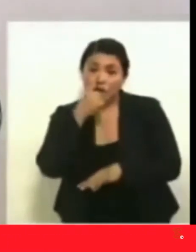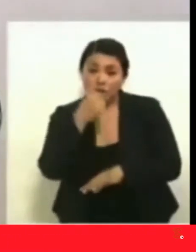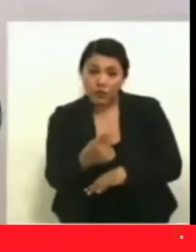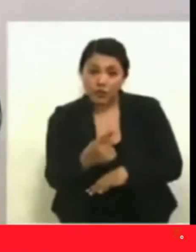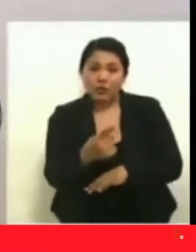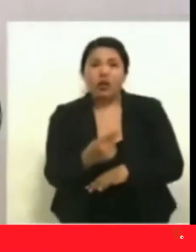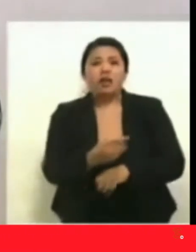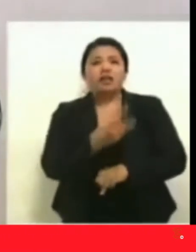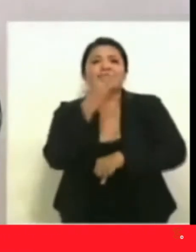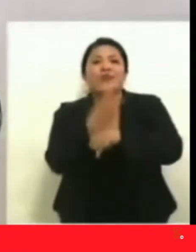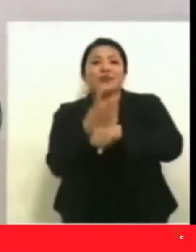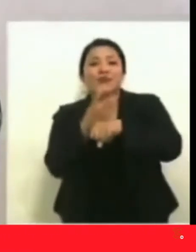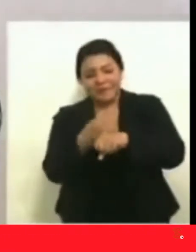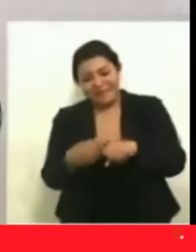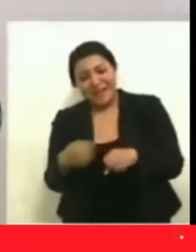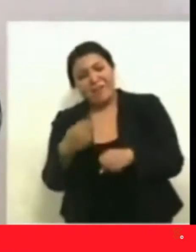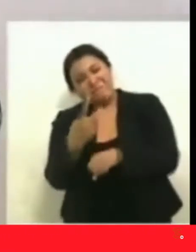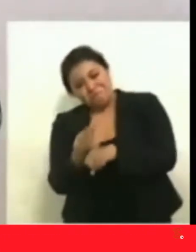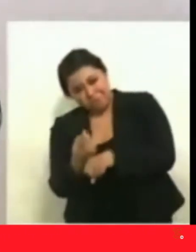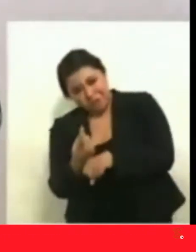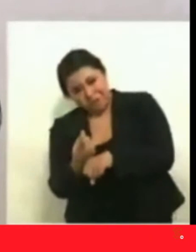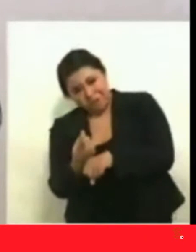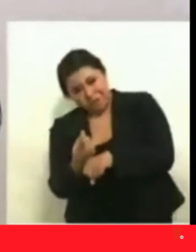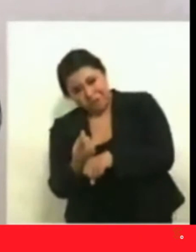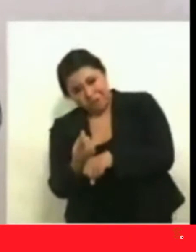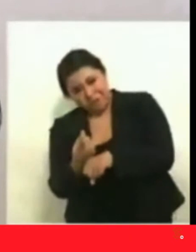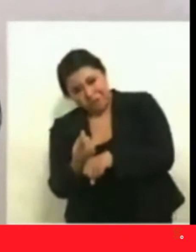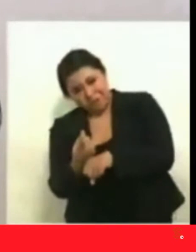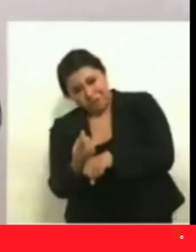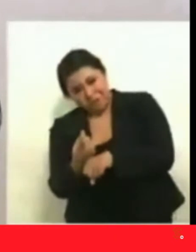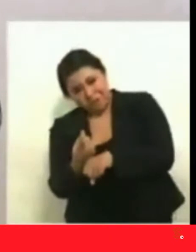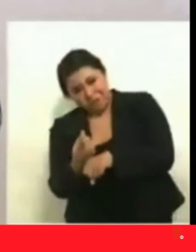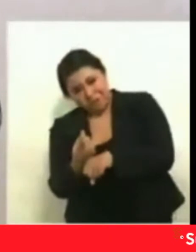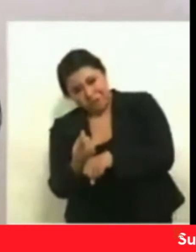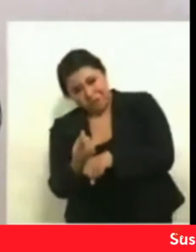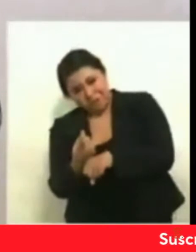el segundo piso de la cuarta transformación.